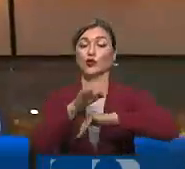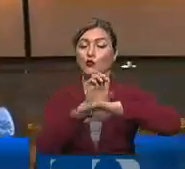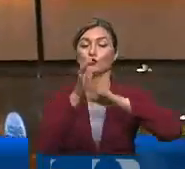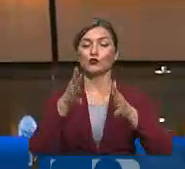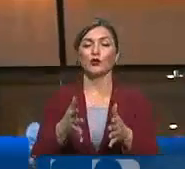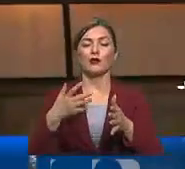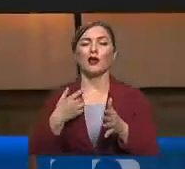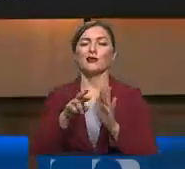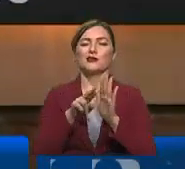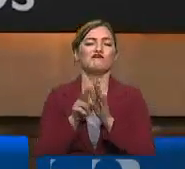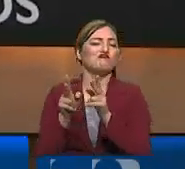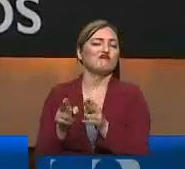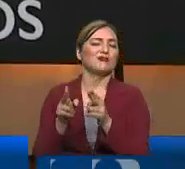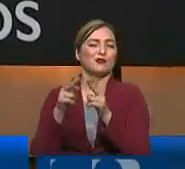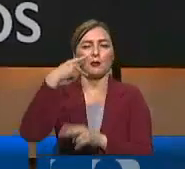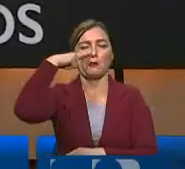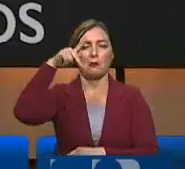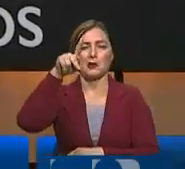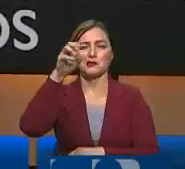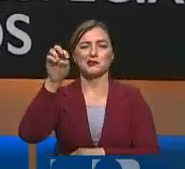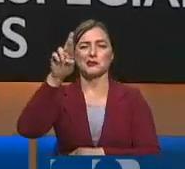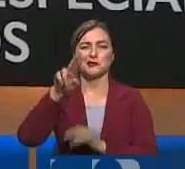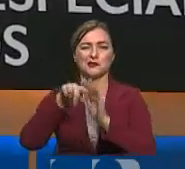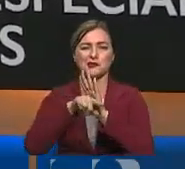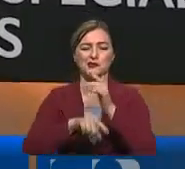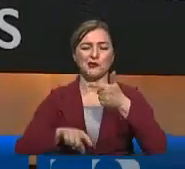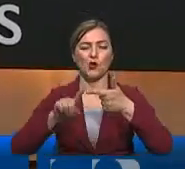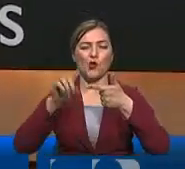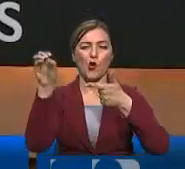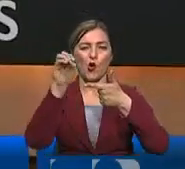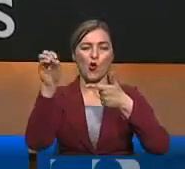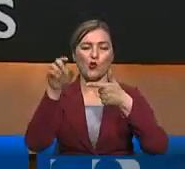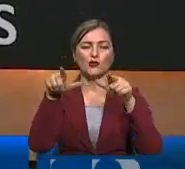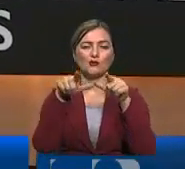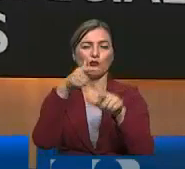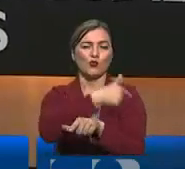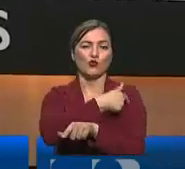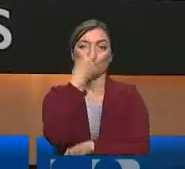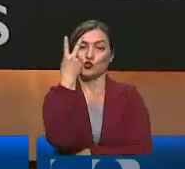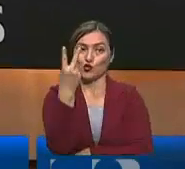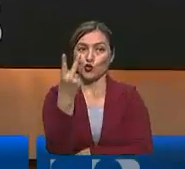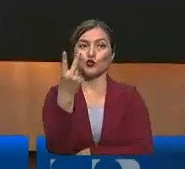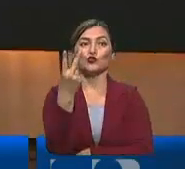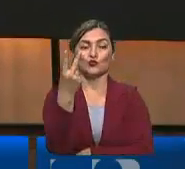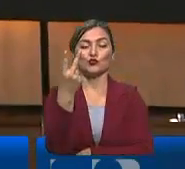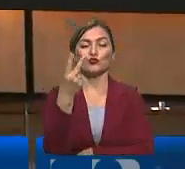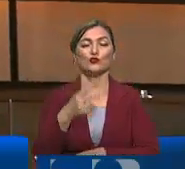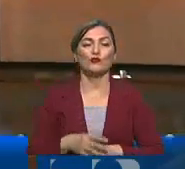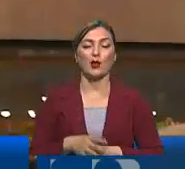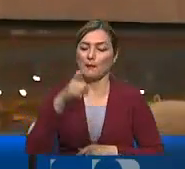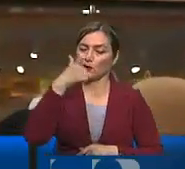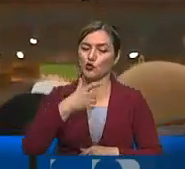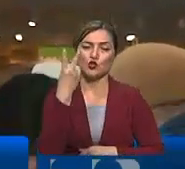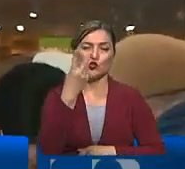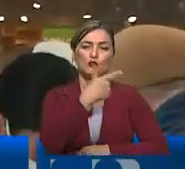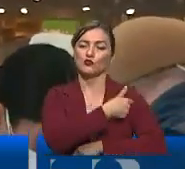presentar el mismo tipo de requisitos, ya sea la prueba PCR negativa o el certificado de vacunación que conste que la persona ya